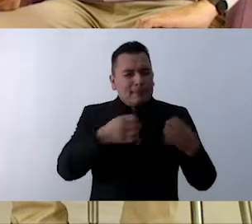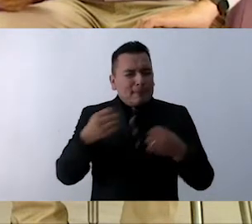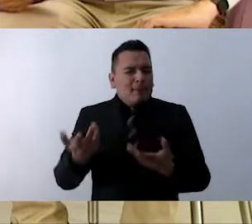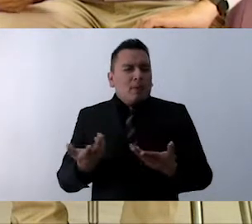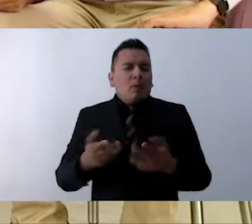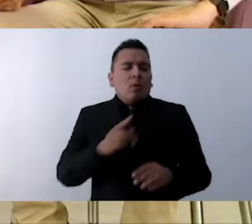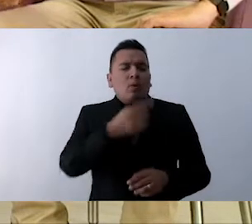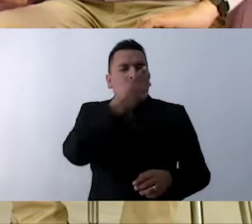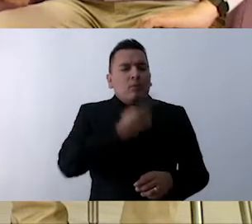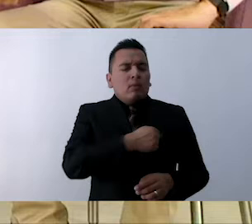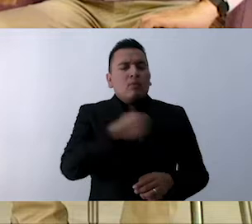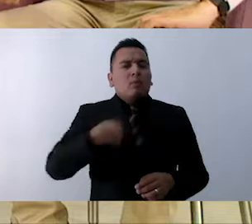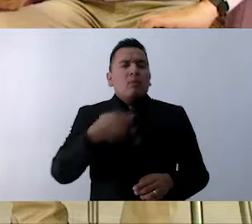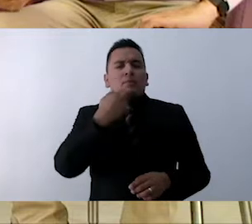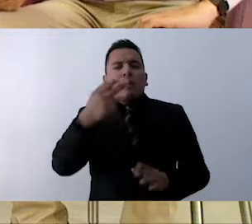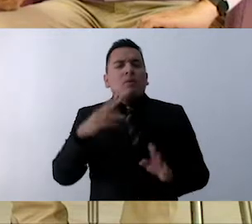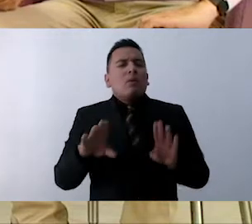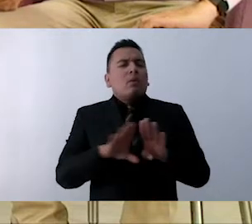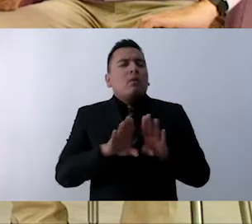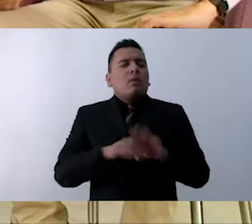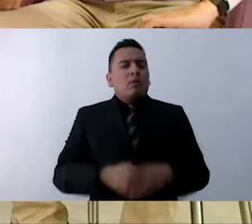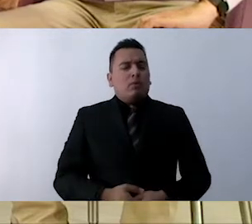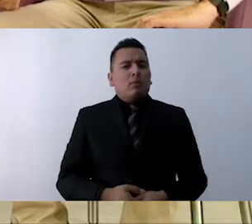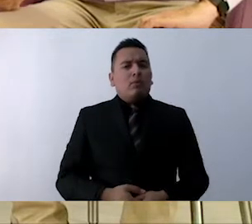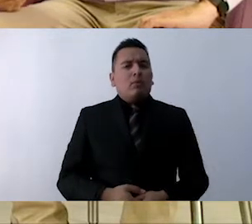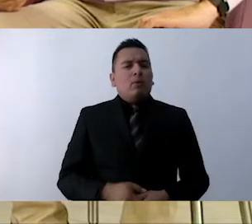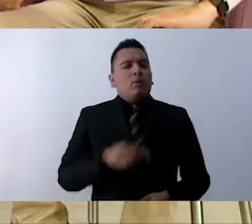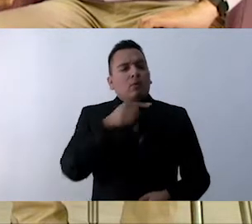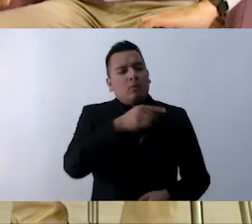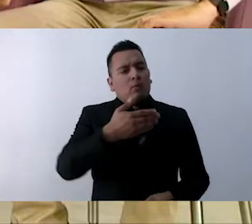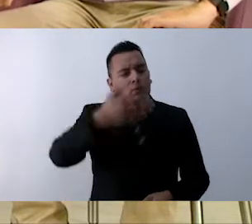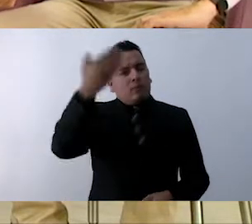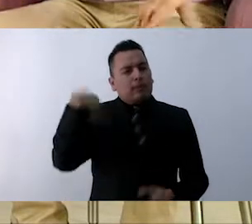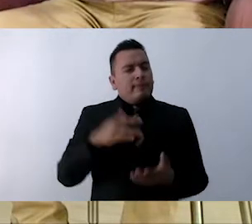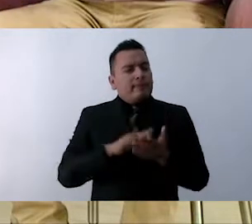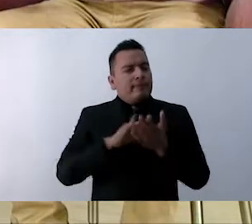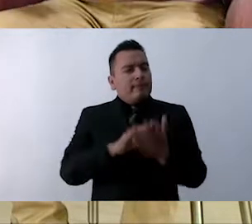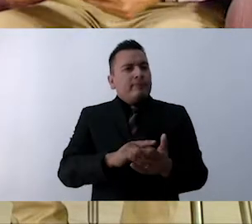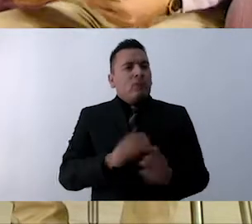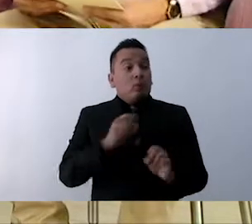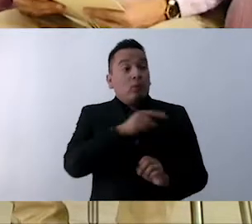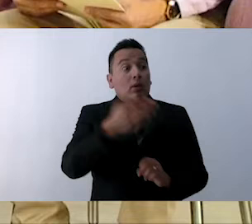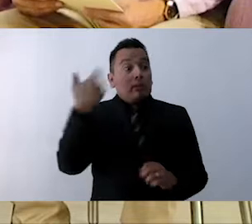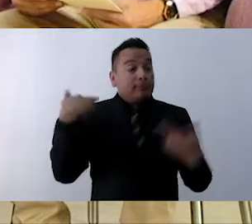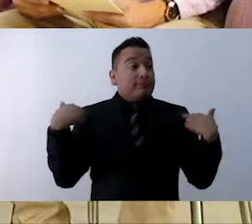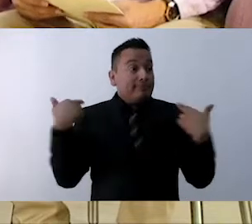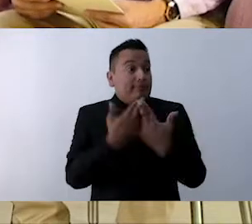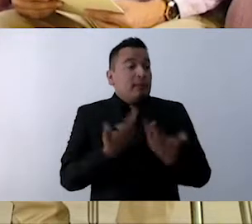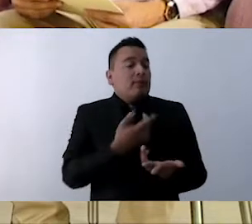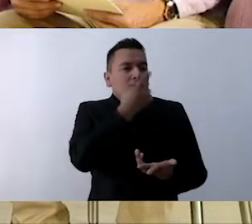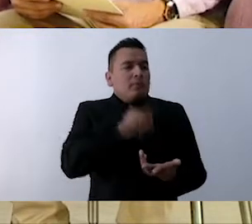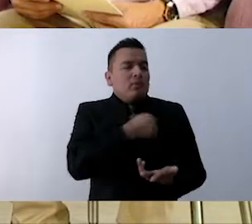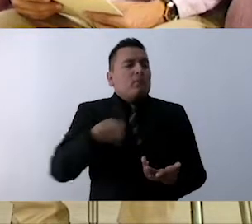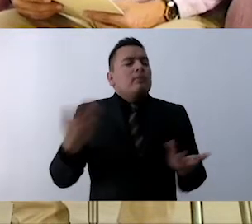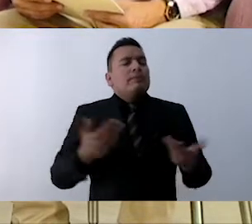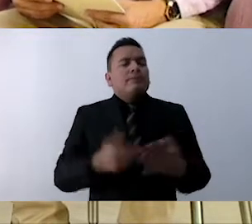más activo el papel. Está bien. ¿Qué podemos mejorar para las instituciones de educación superior? Tú que has sido partícipe de